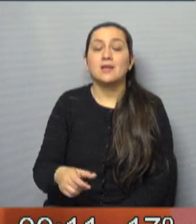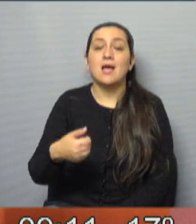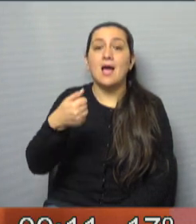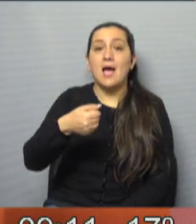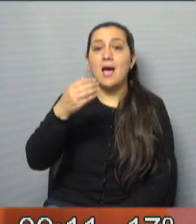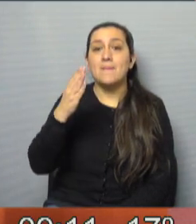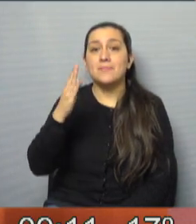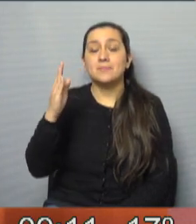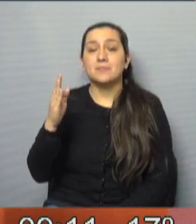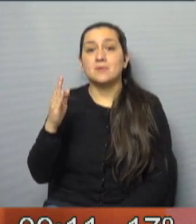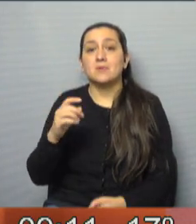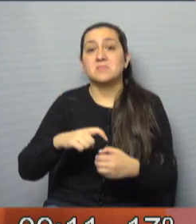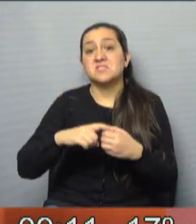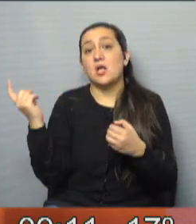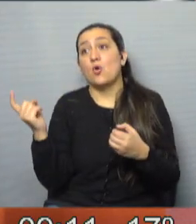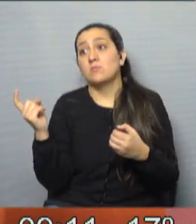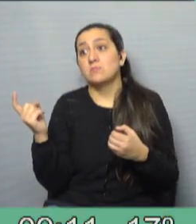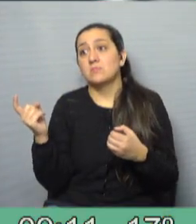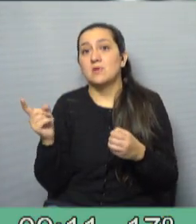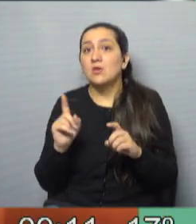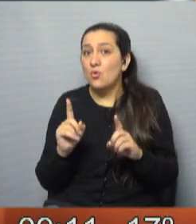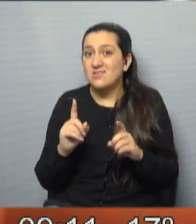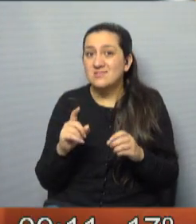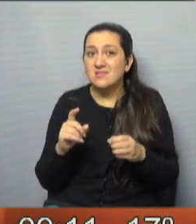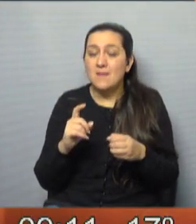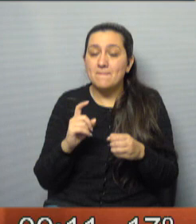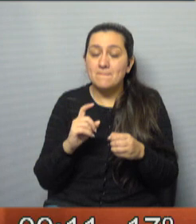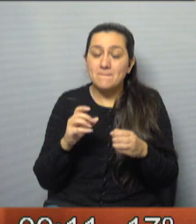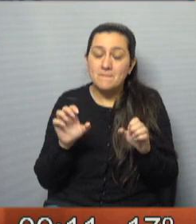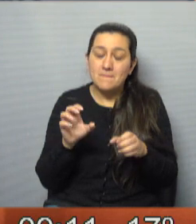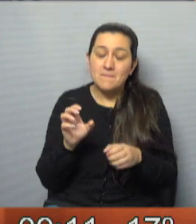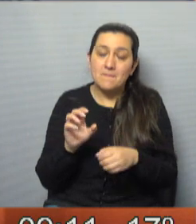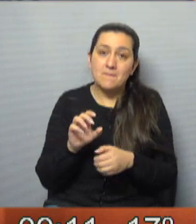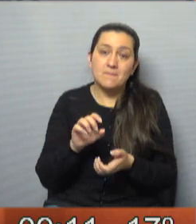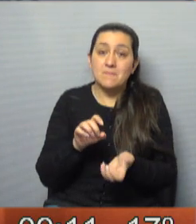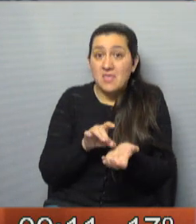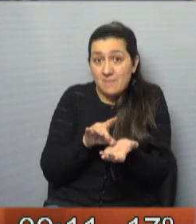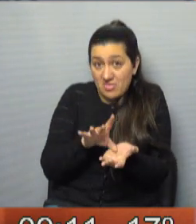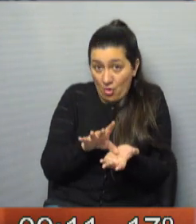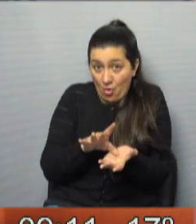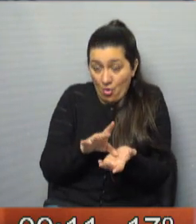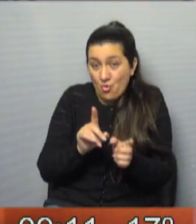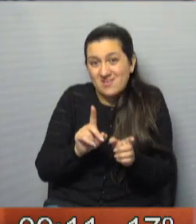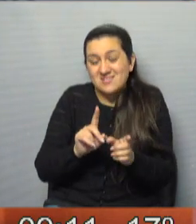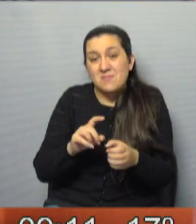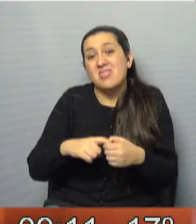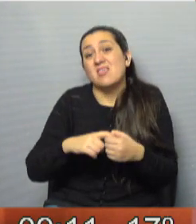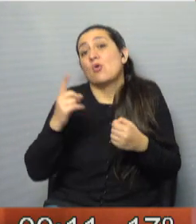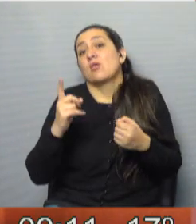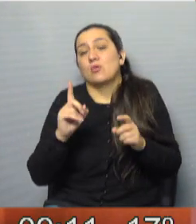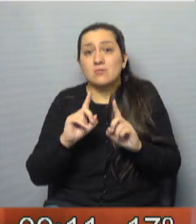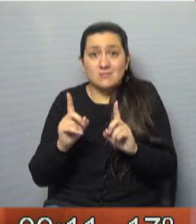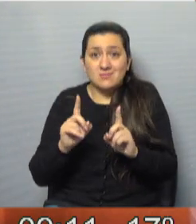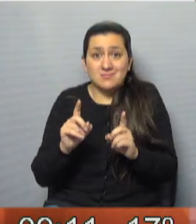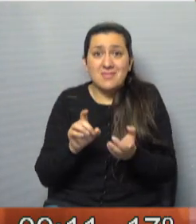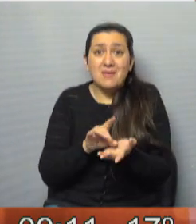me desconectó. Y no es la plataforma desconectada, la plataforma me despidió. Y tendría que haber un resarcimiento